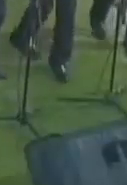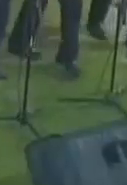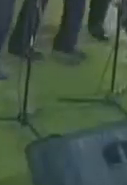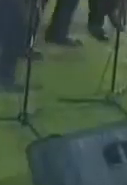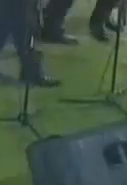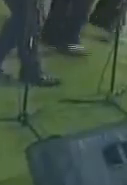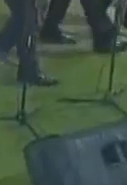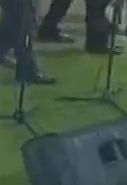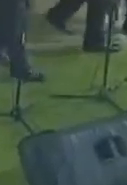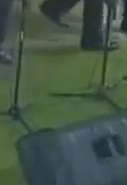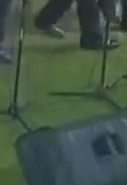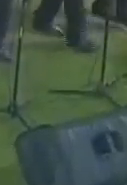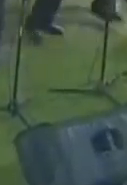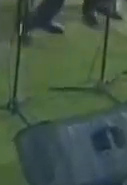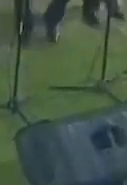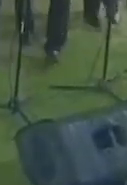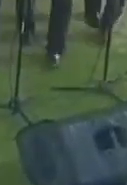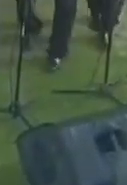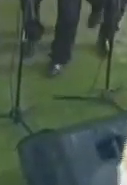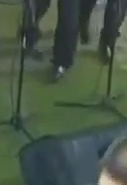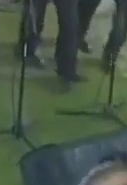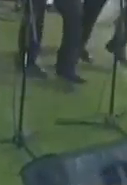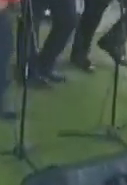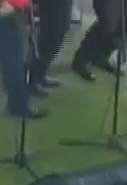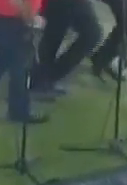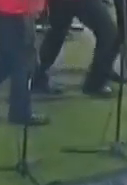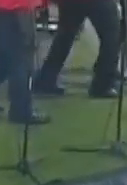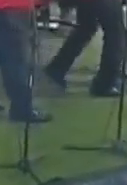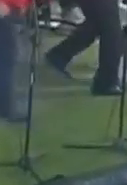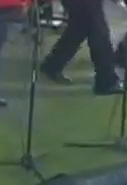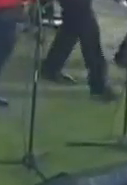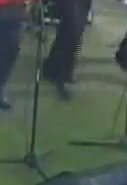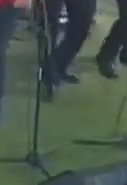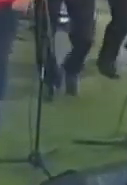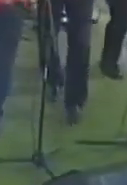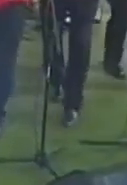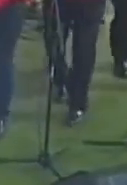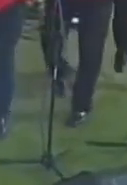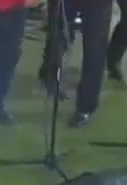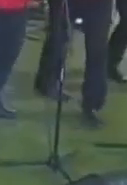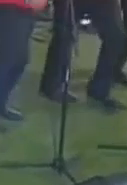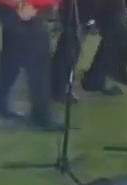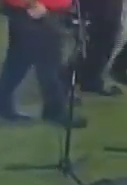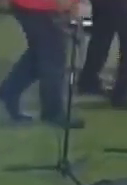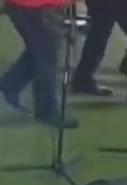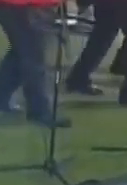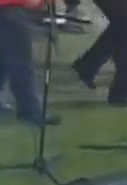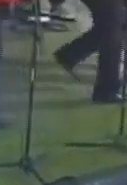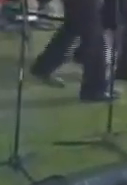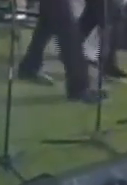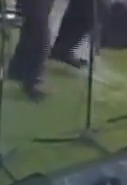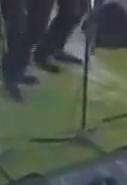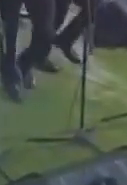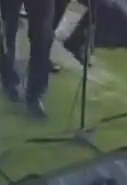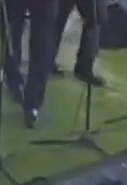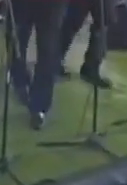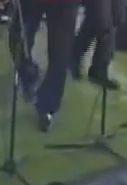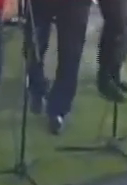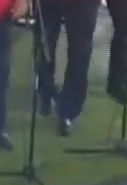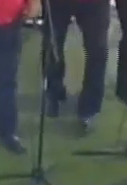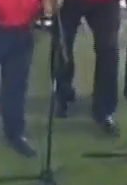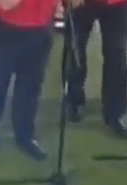Pastora, que es nuestra pastorcita. Tenemos esperanza, tenemos forjadores, porque el futuro avanza